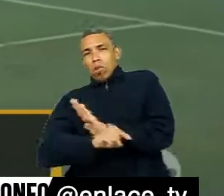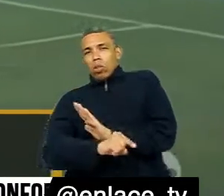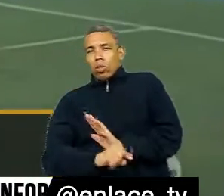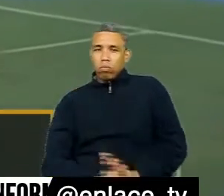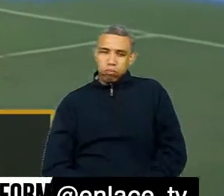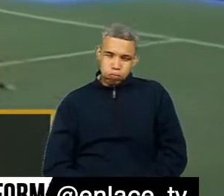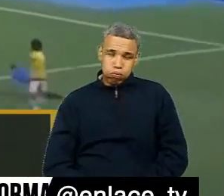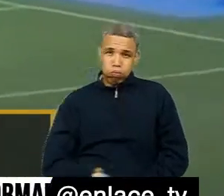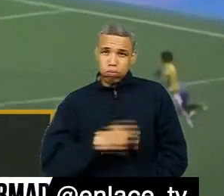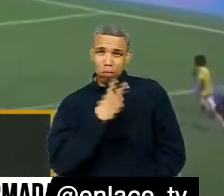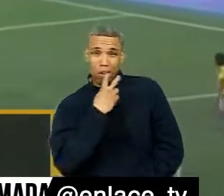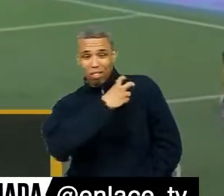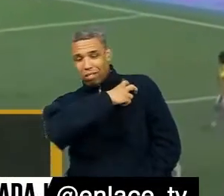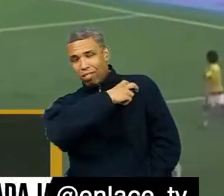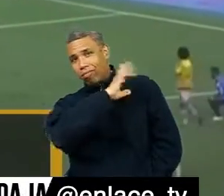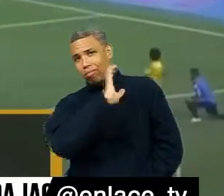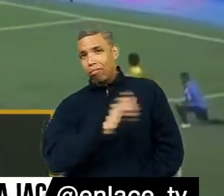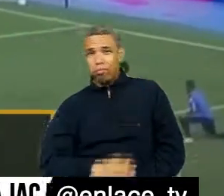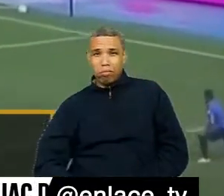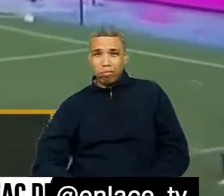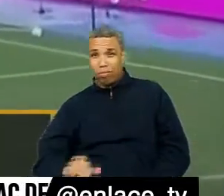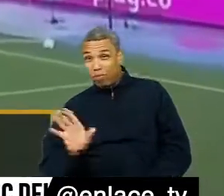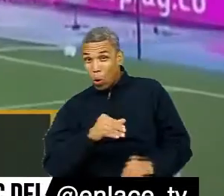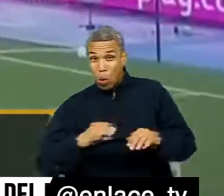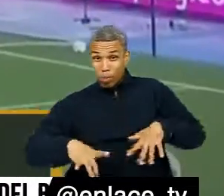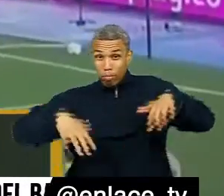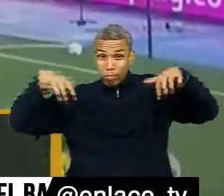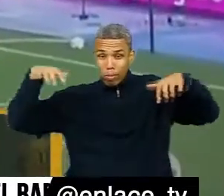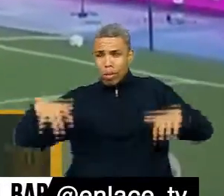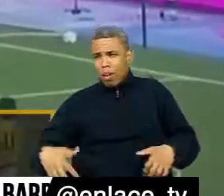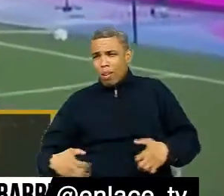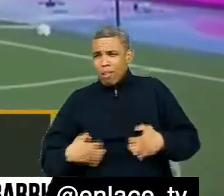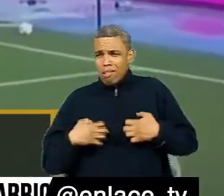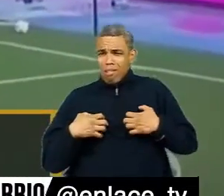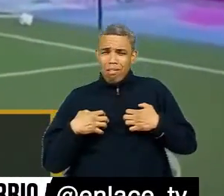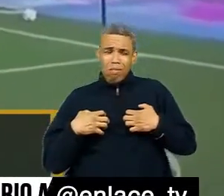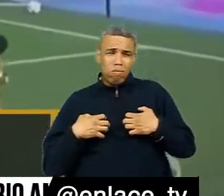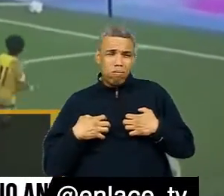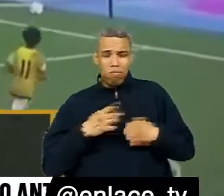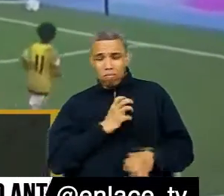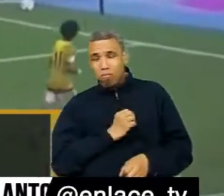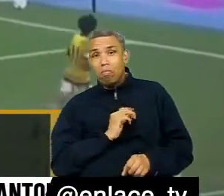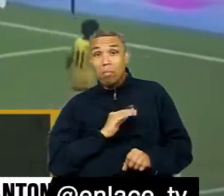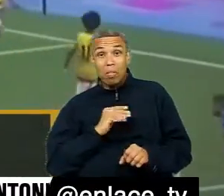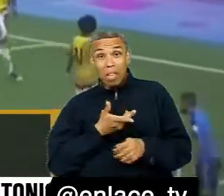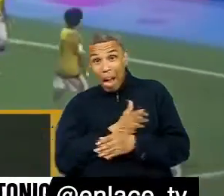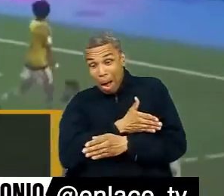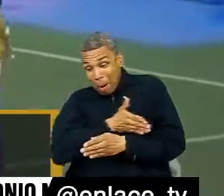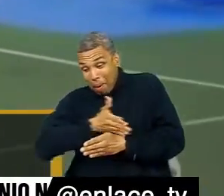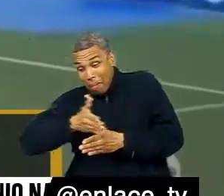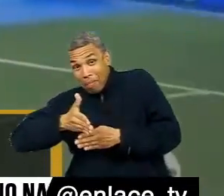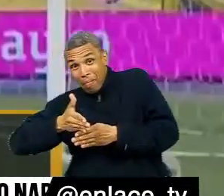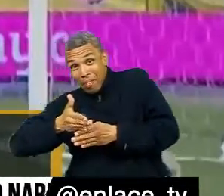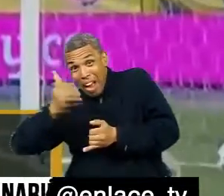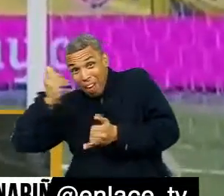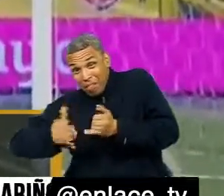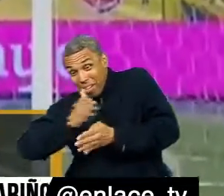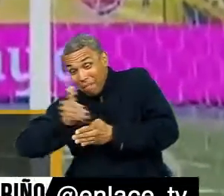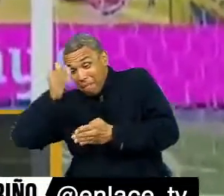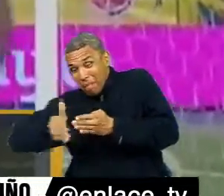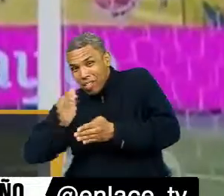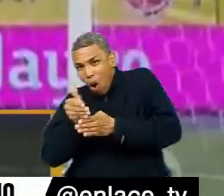equipo visitante, pues cayó como un baldado de agua fría, pero al final se pudo rescatar el punto que estas señoritas nos hablan. Hola, buenas noches.